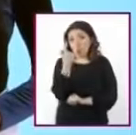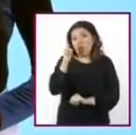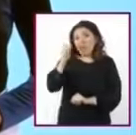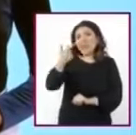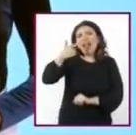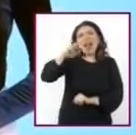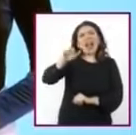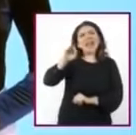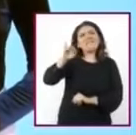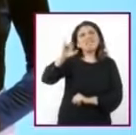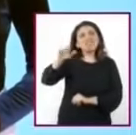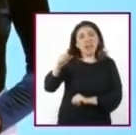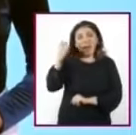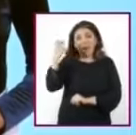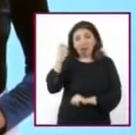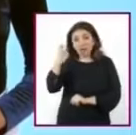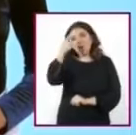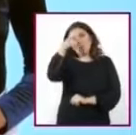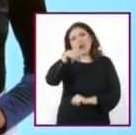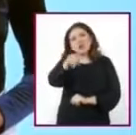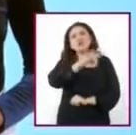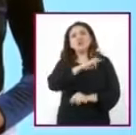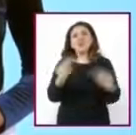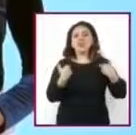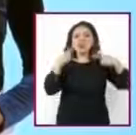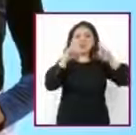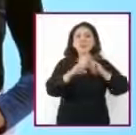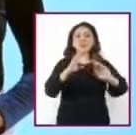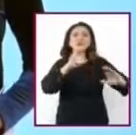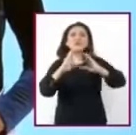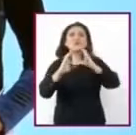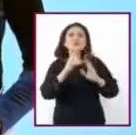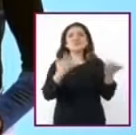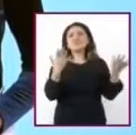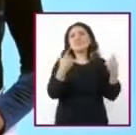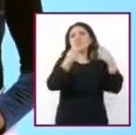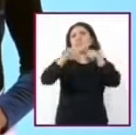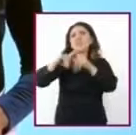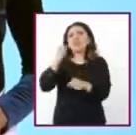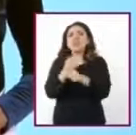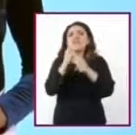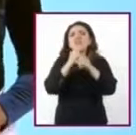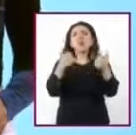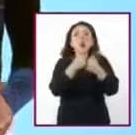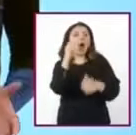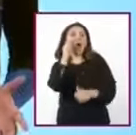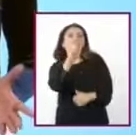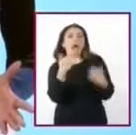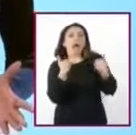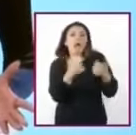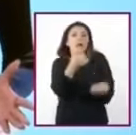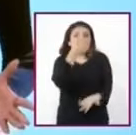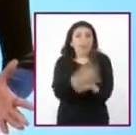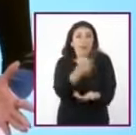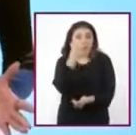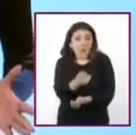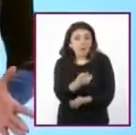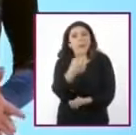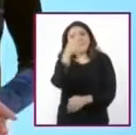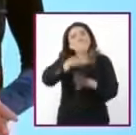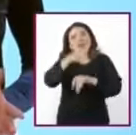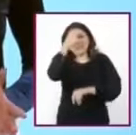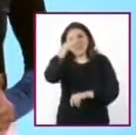ellas son las gráficas, las cuales les permiten representar y comunicar cierta información de forma visual, lo que facilita